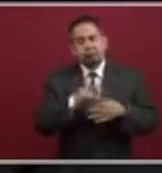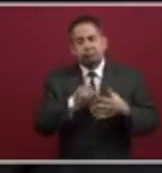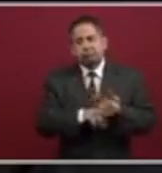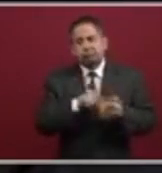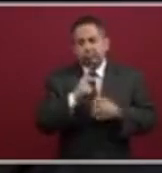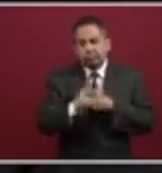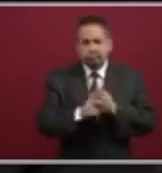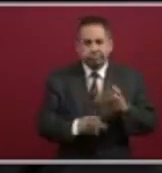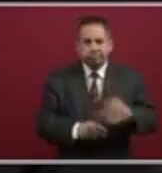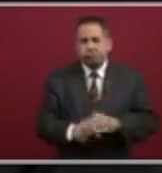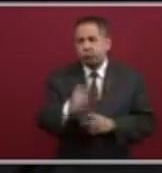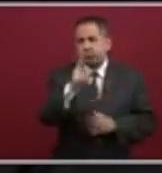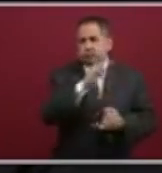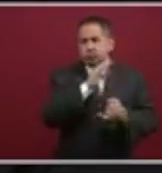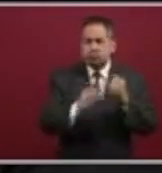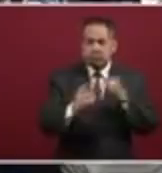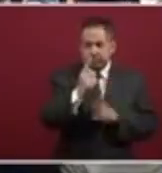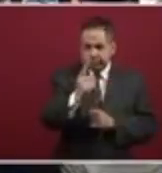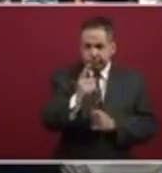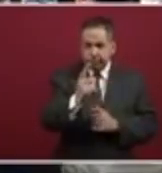país. Una más, porque